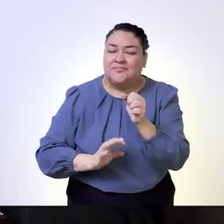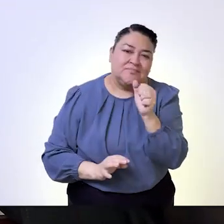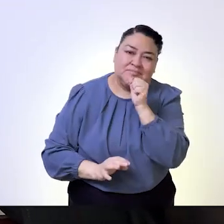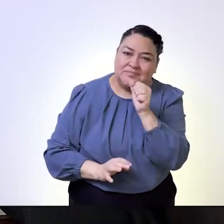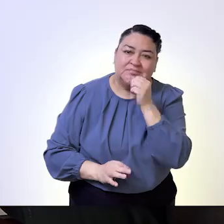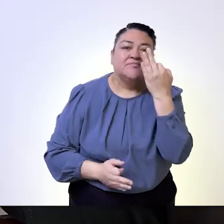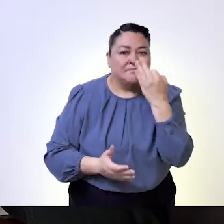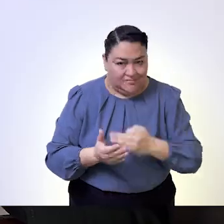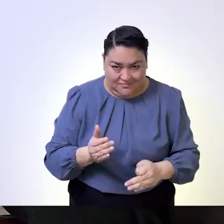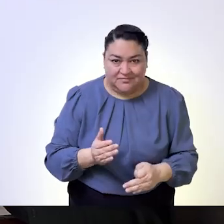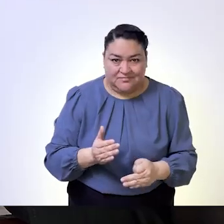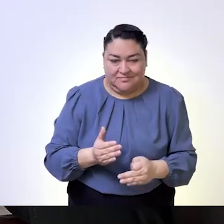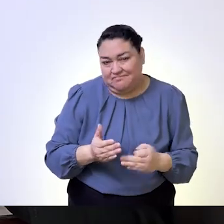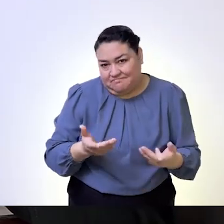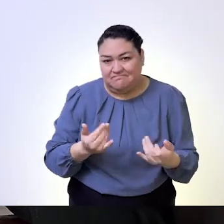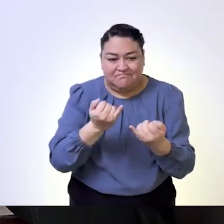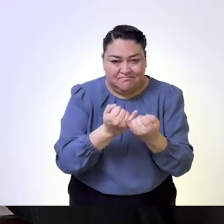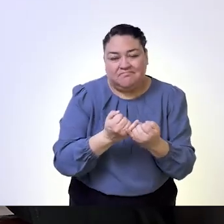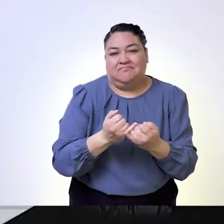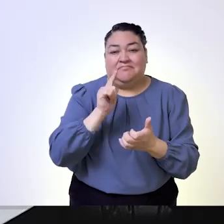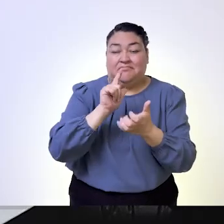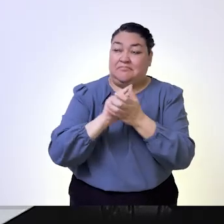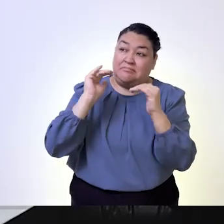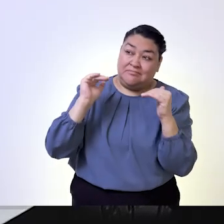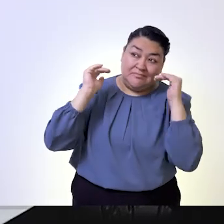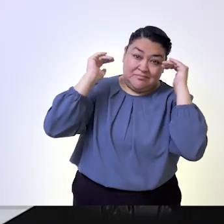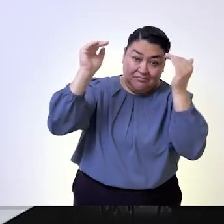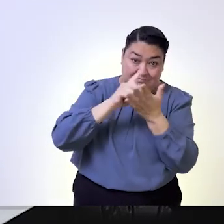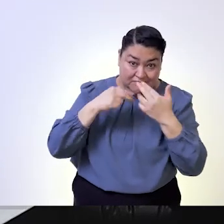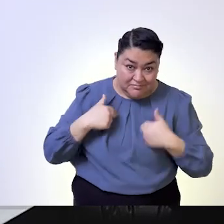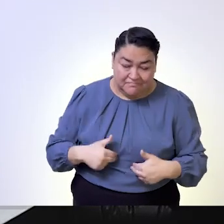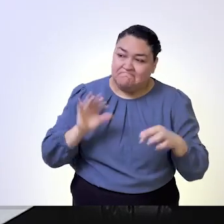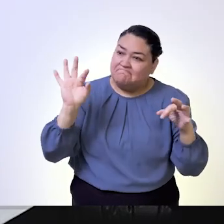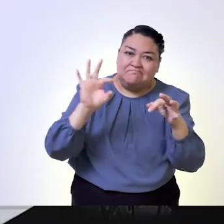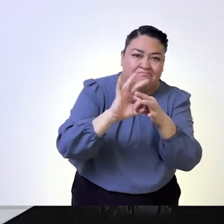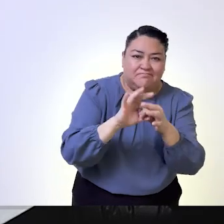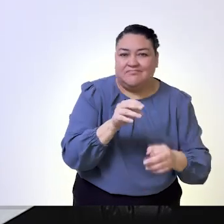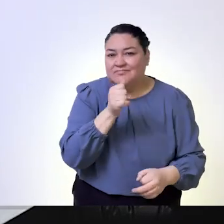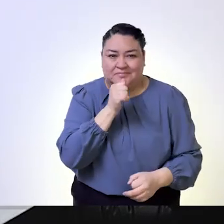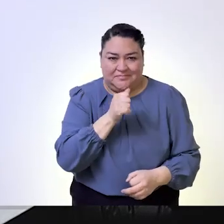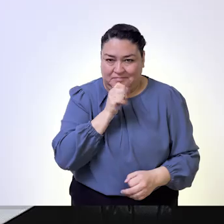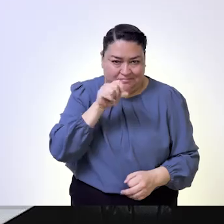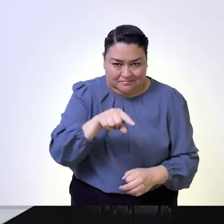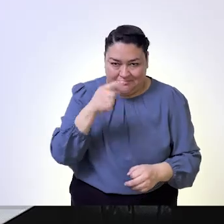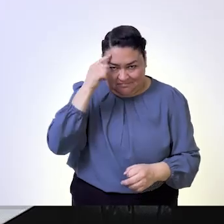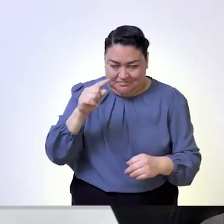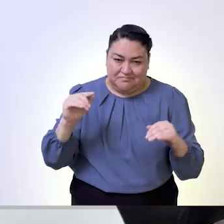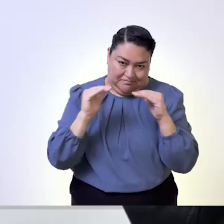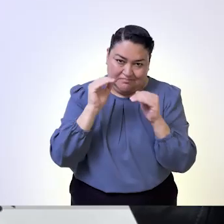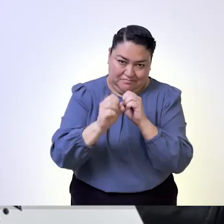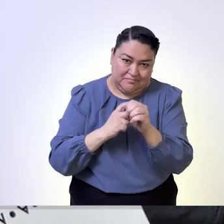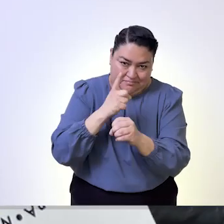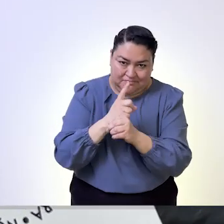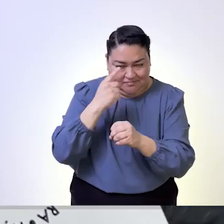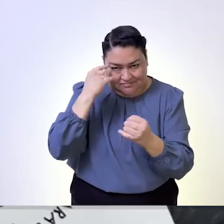y desde luego la armonización con los más altos estándares en materia del derecho a la igualdad y no discriminación, entre ellos